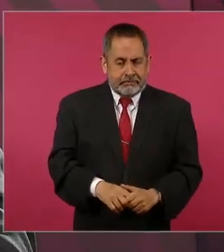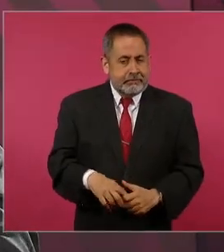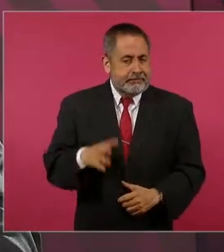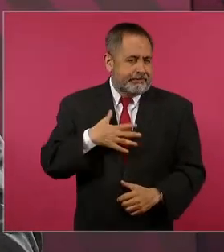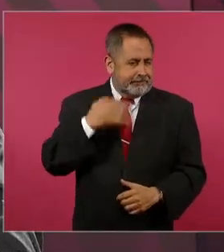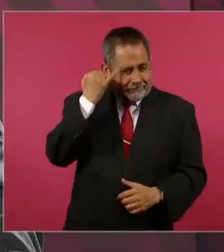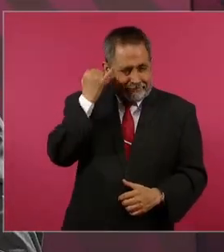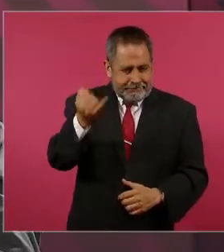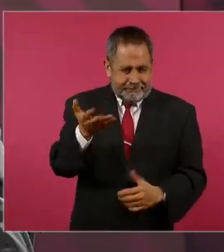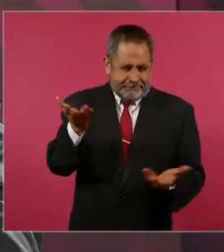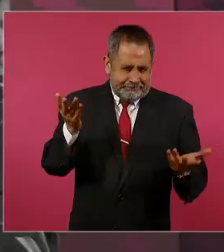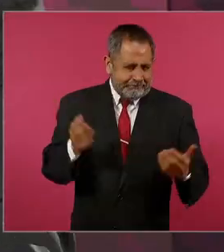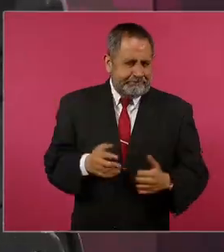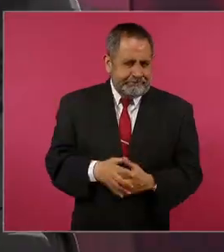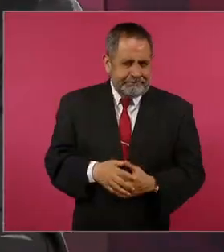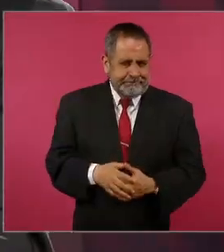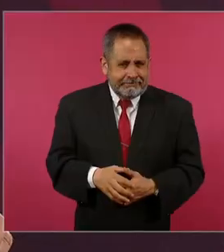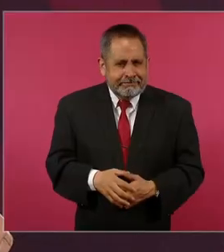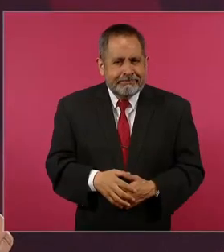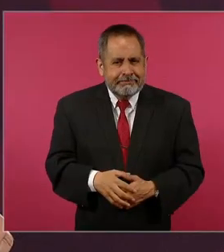imagínense, si no estoy